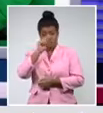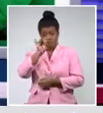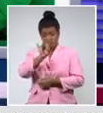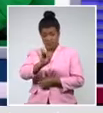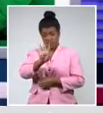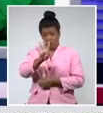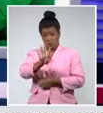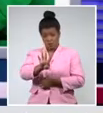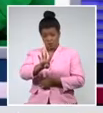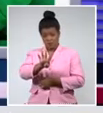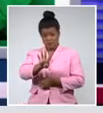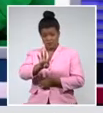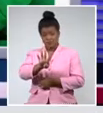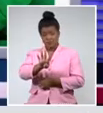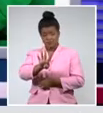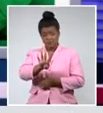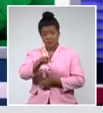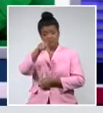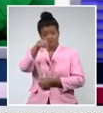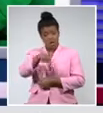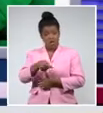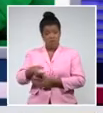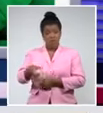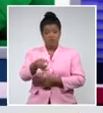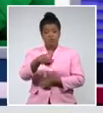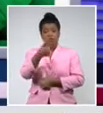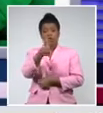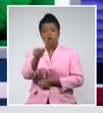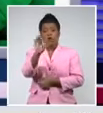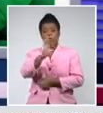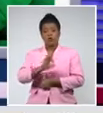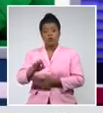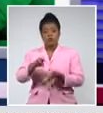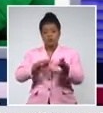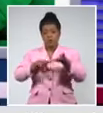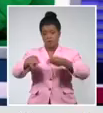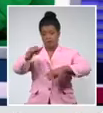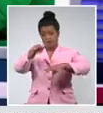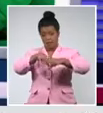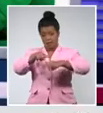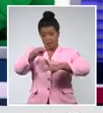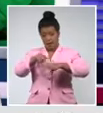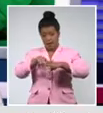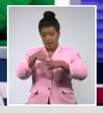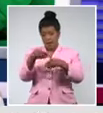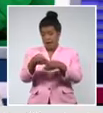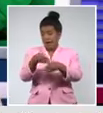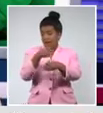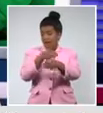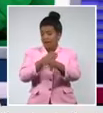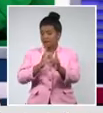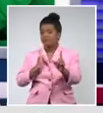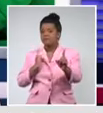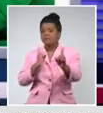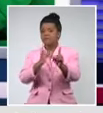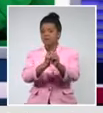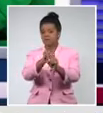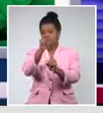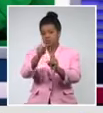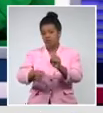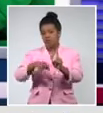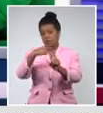edad, de aquí, del municipio 10 de octubre, en La Habana, con el antecedente de ser contacto de un caso